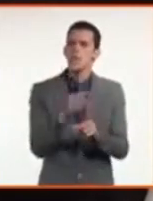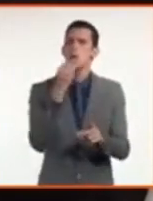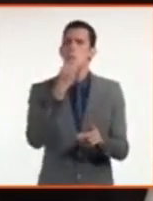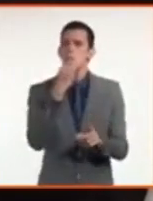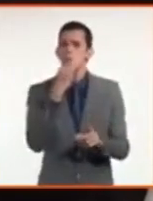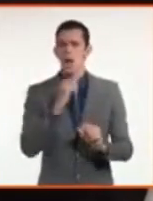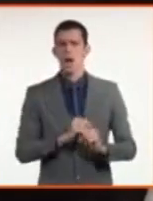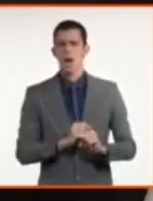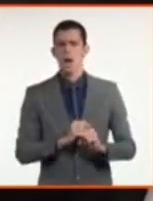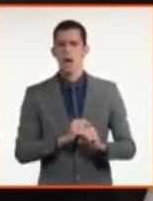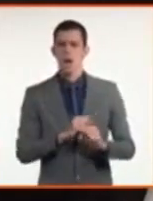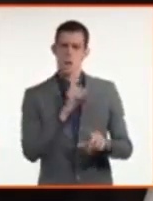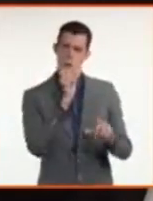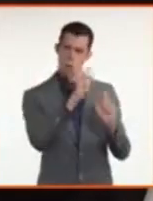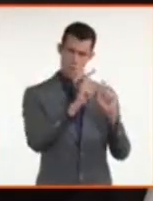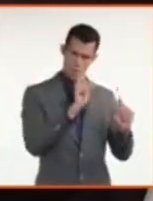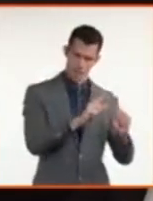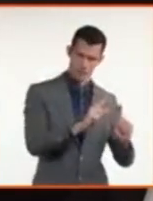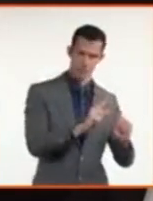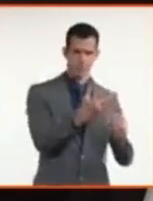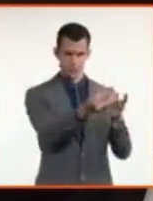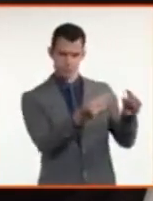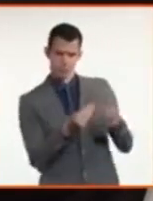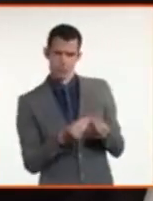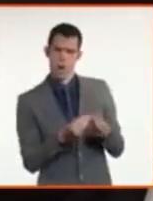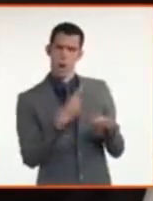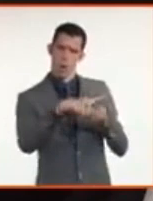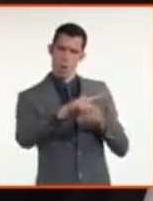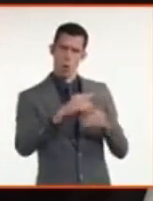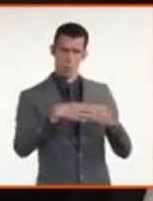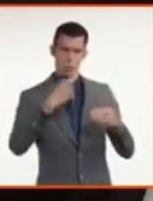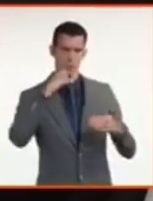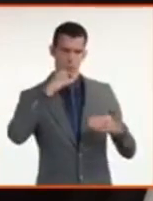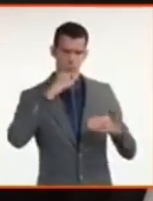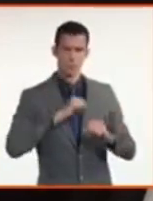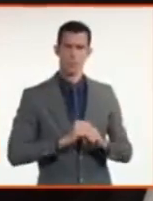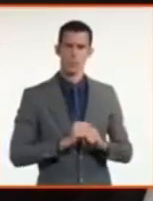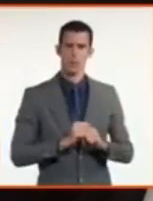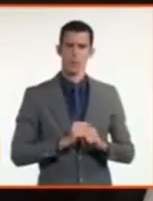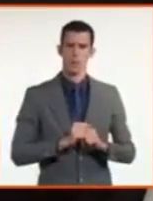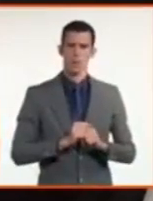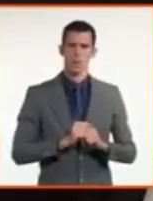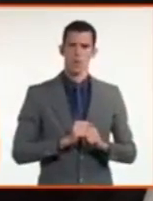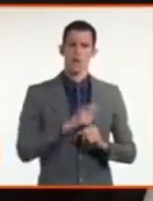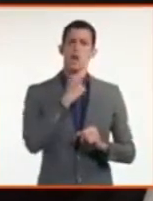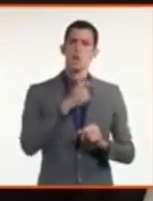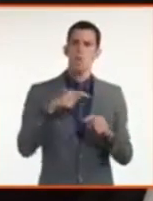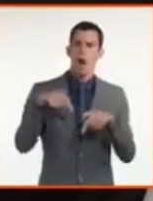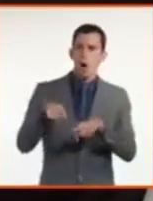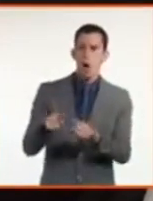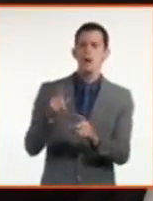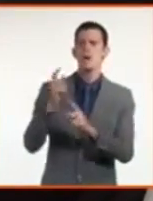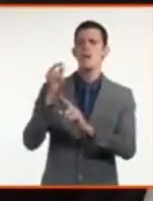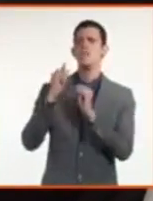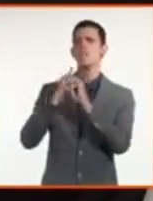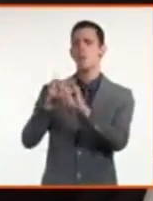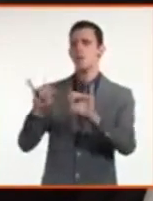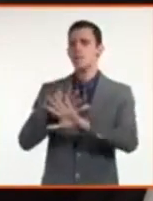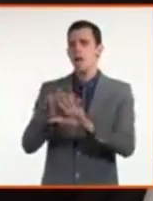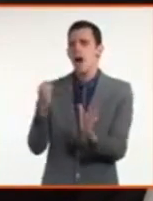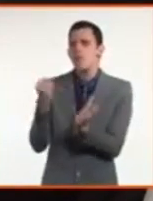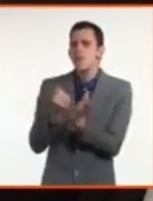supuesto la expectativa era un mercado cambiario completo y eso pues generó